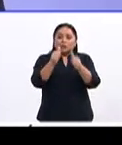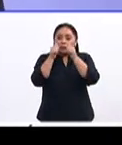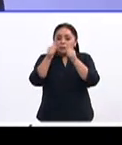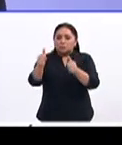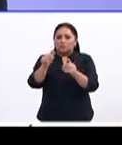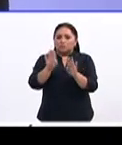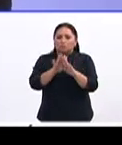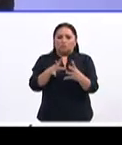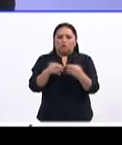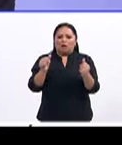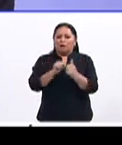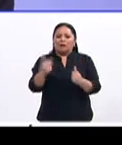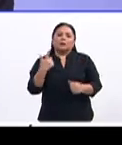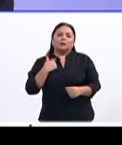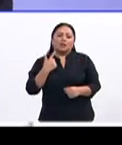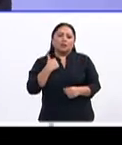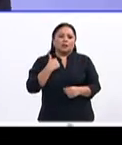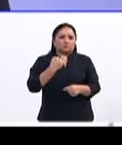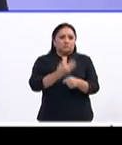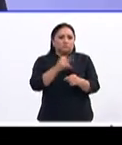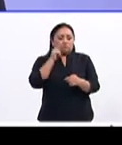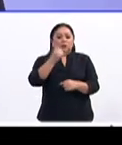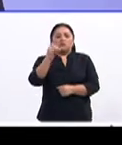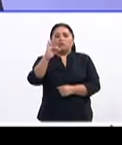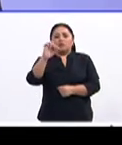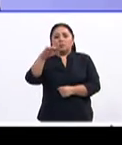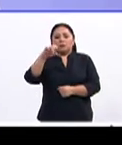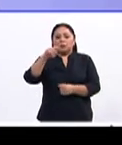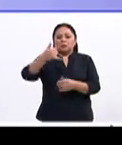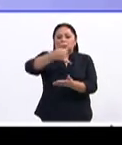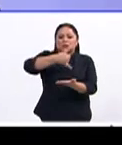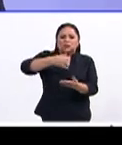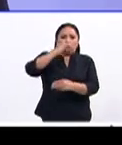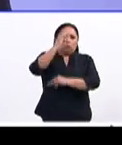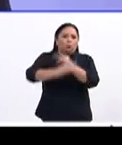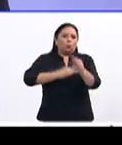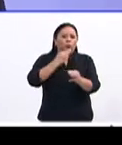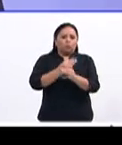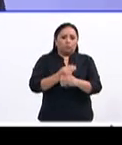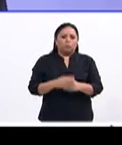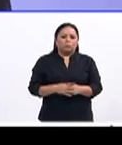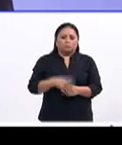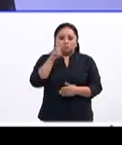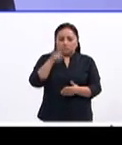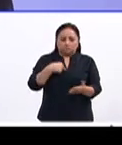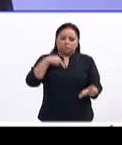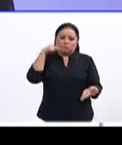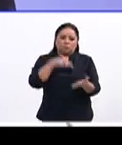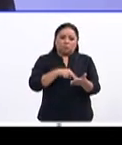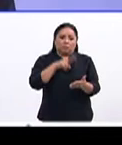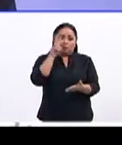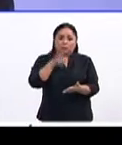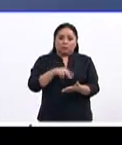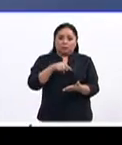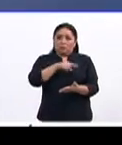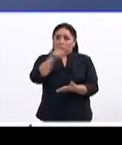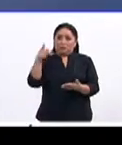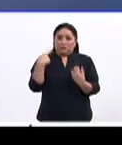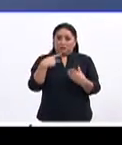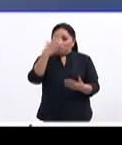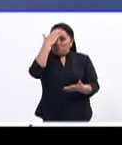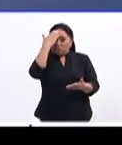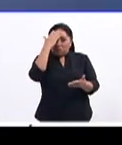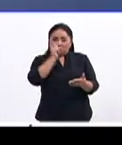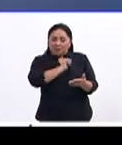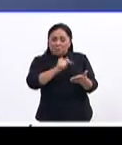tensión desplegada entre las presencias, fermentos y aceites del mundo. Sí. Yo dudo que un lector común conozca